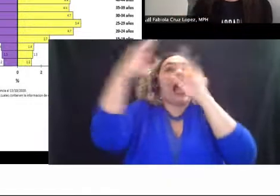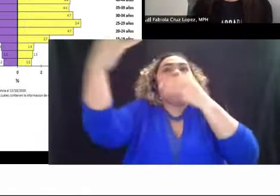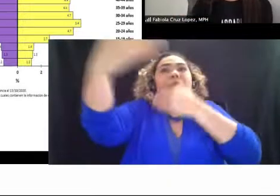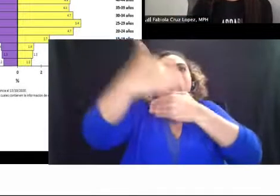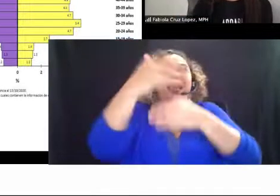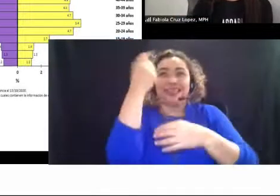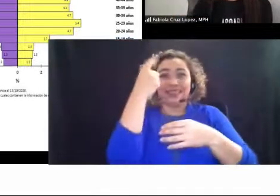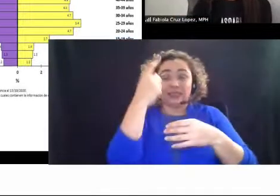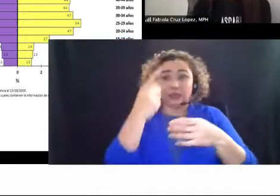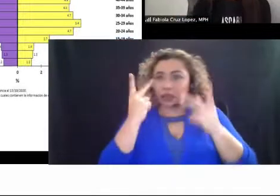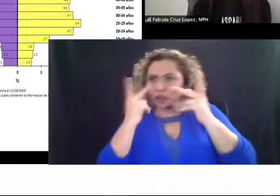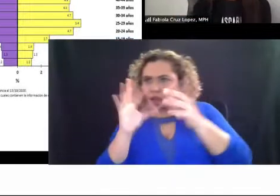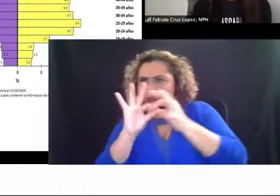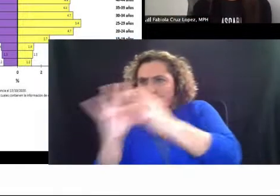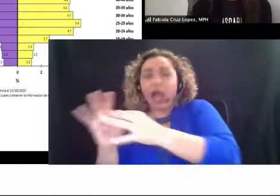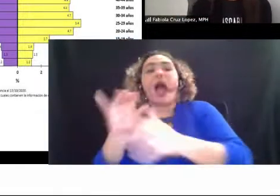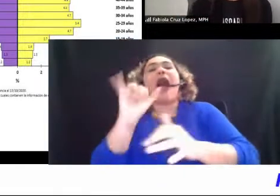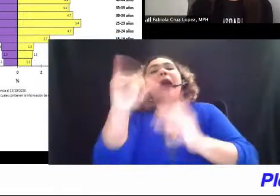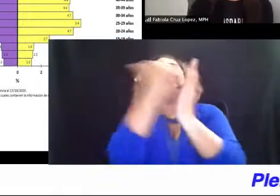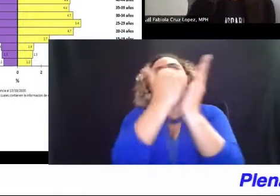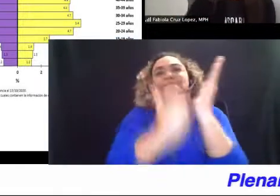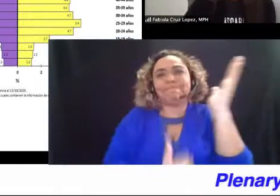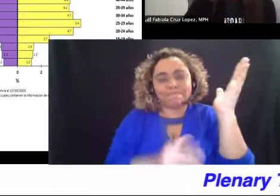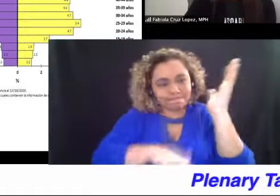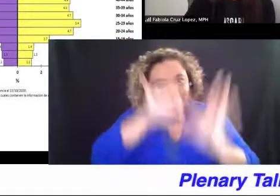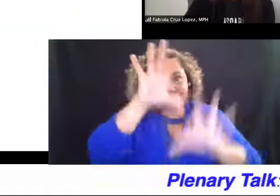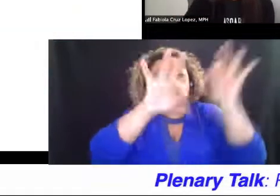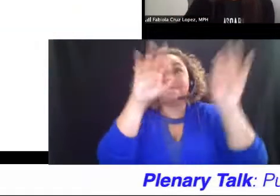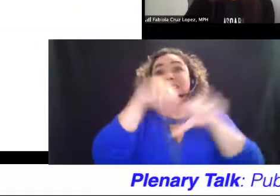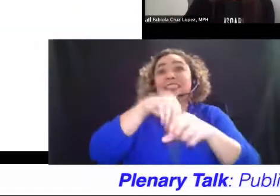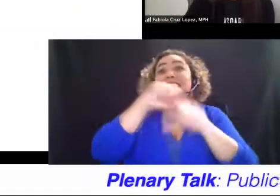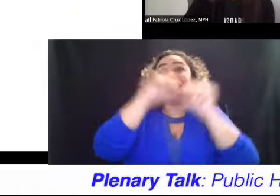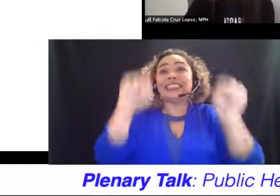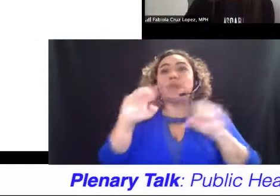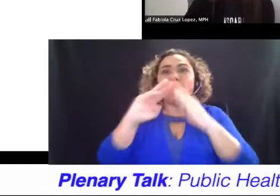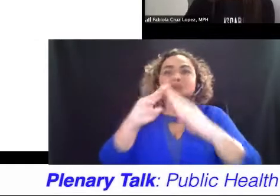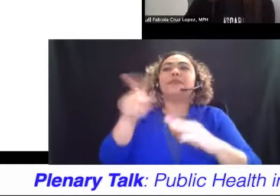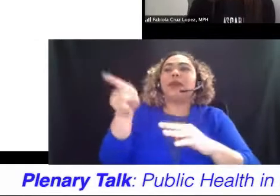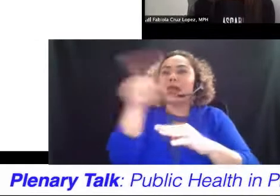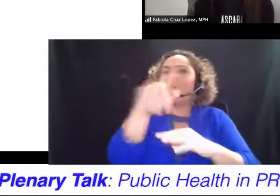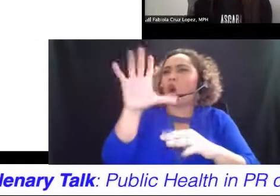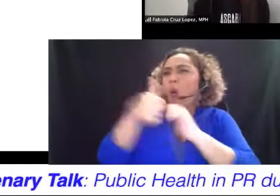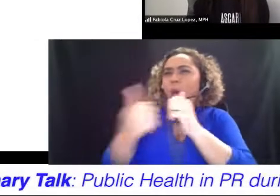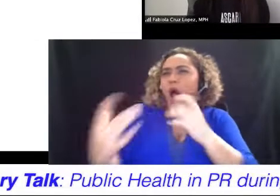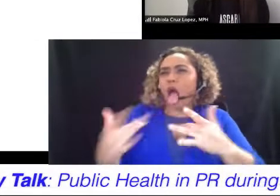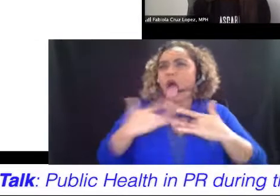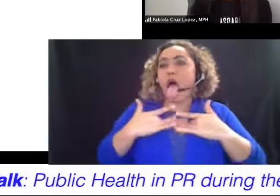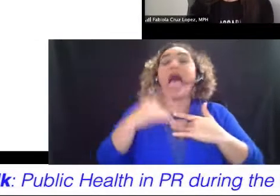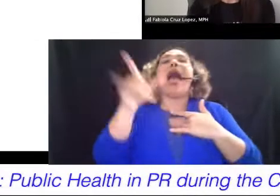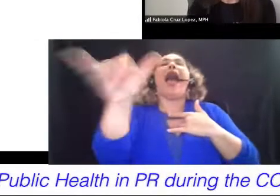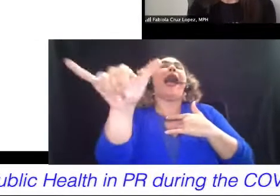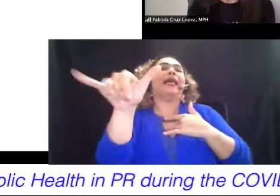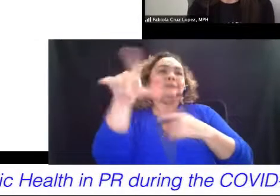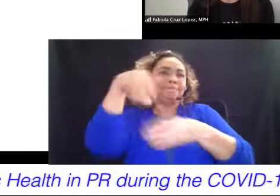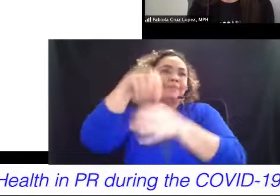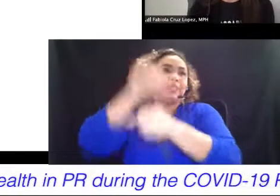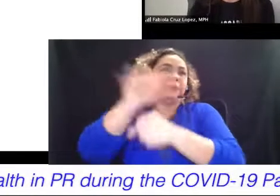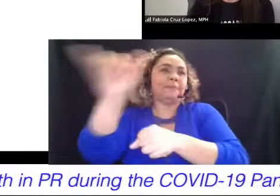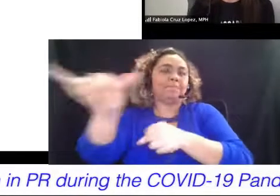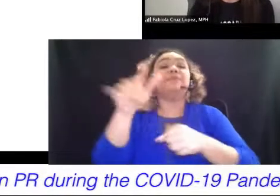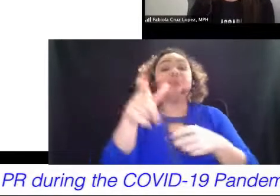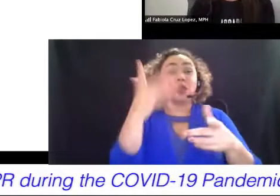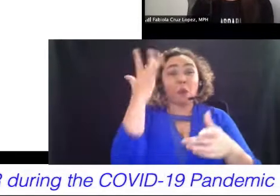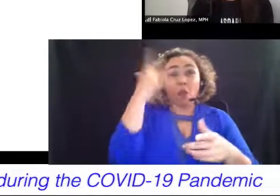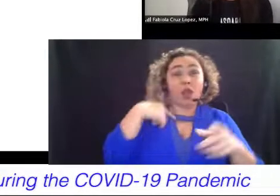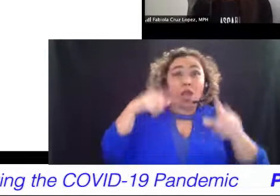con los datos que hemos levantado por parte del sistema municipal. ¿Por qué es importante hacer una investigación de casos y un